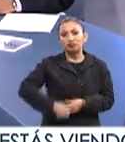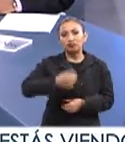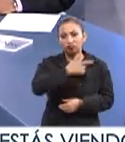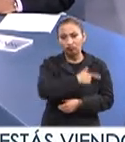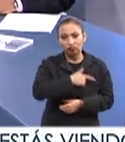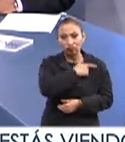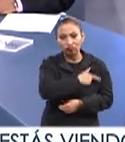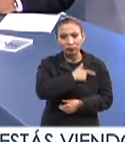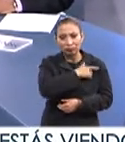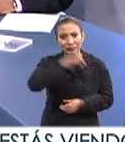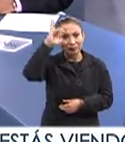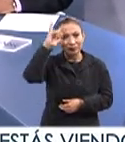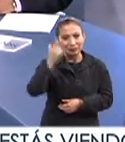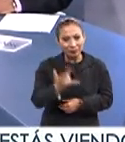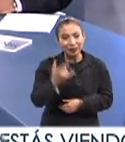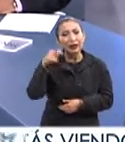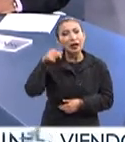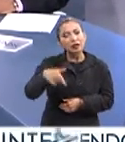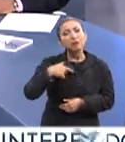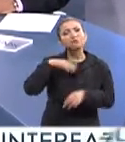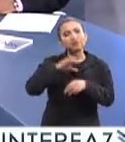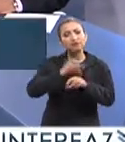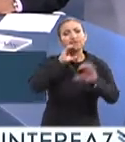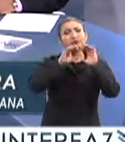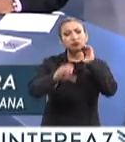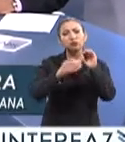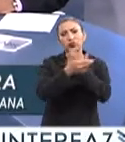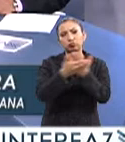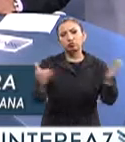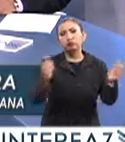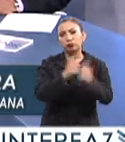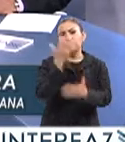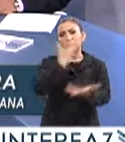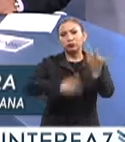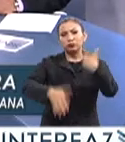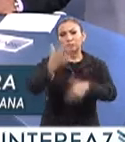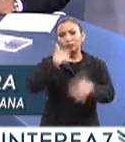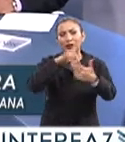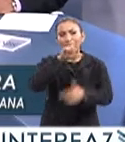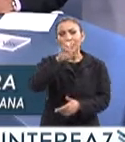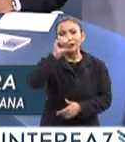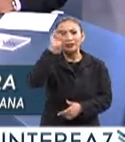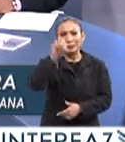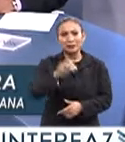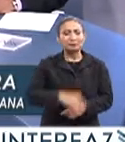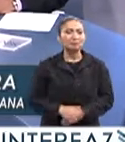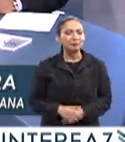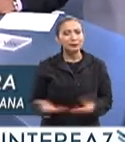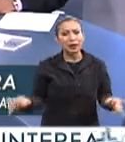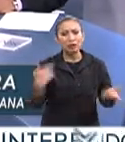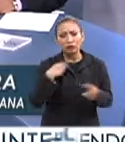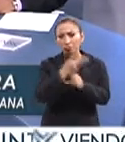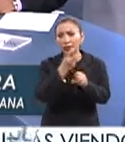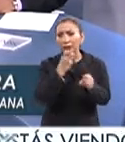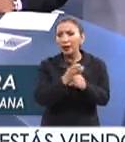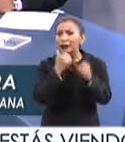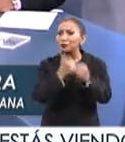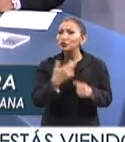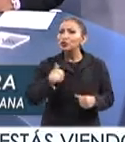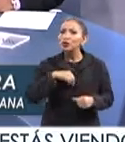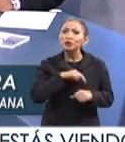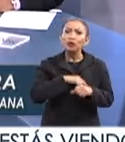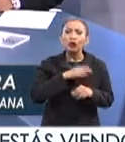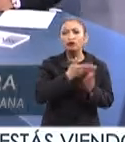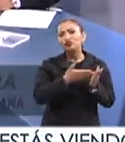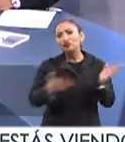con muchísimo gusto a Griselda Yebra. Ella nos permite comunicarnos con ustedes a través de la lengua de señas mexicana y los invitamos a quedarse con